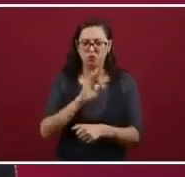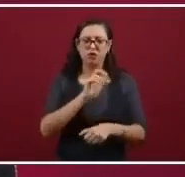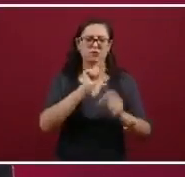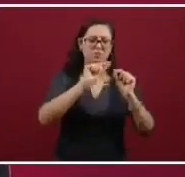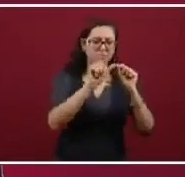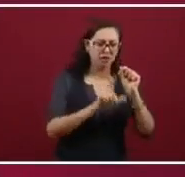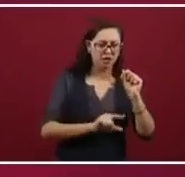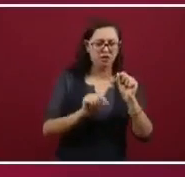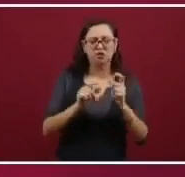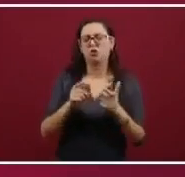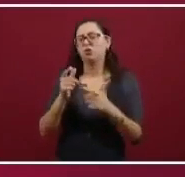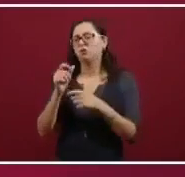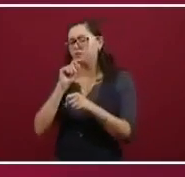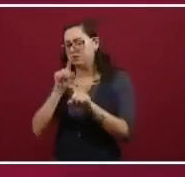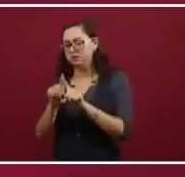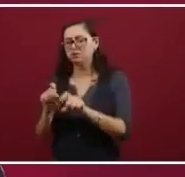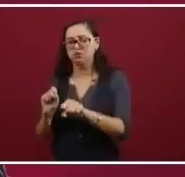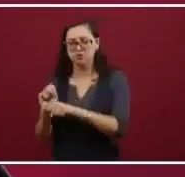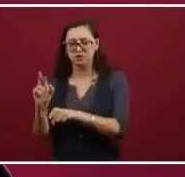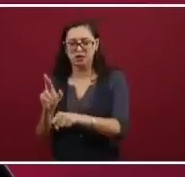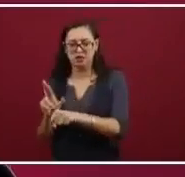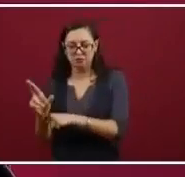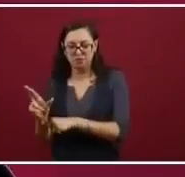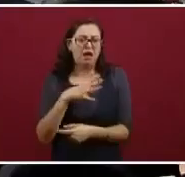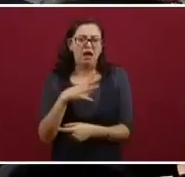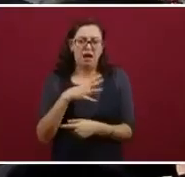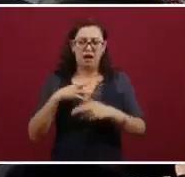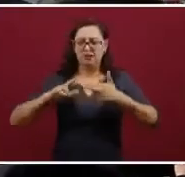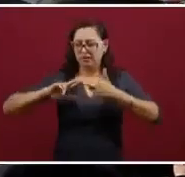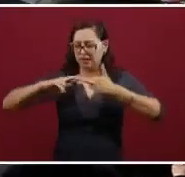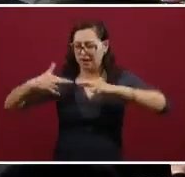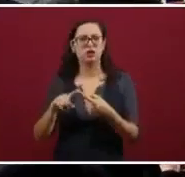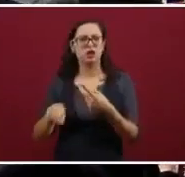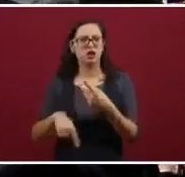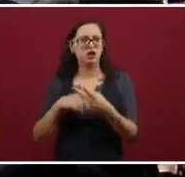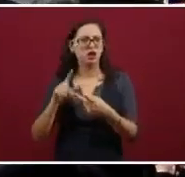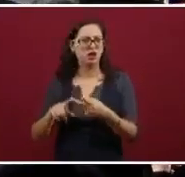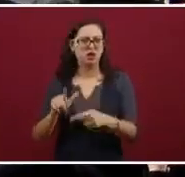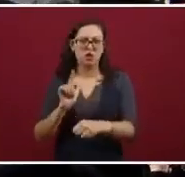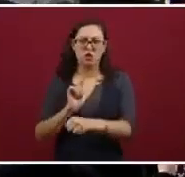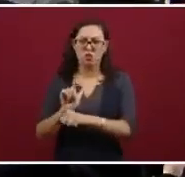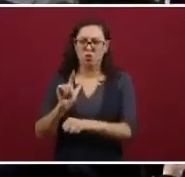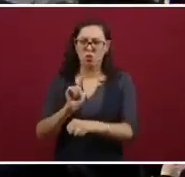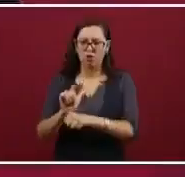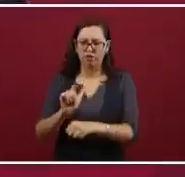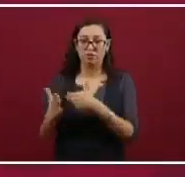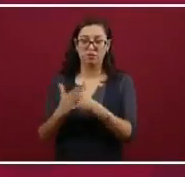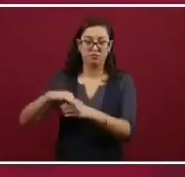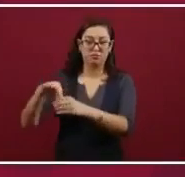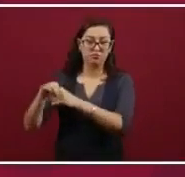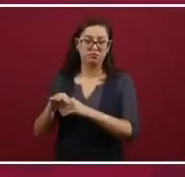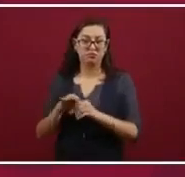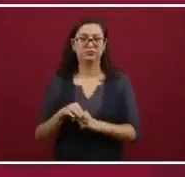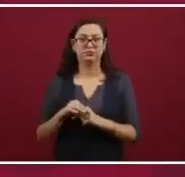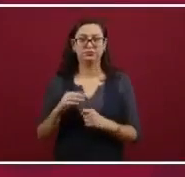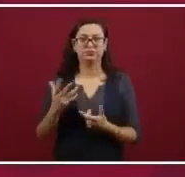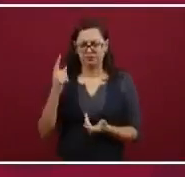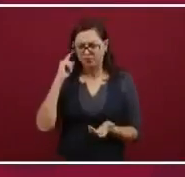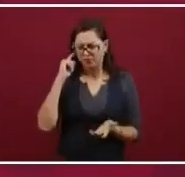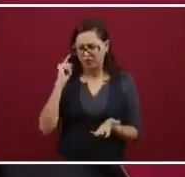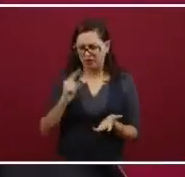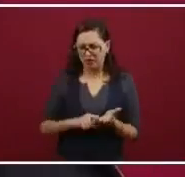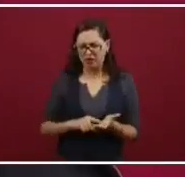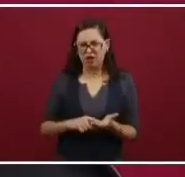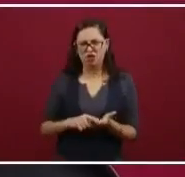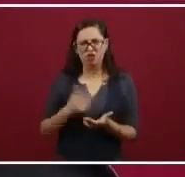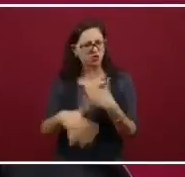Entonces, sí tenemos relaciones permanentes. En Guatemala van a haber elecciones pronto, creo que en